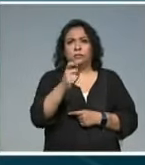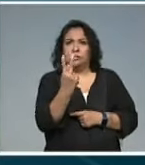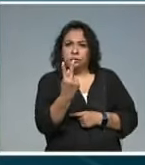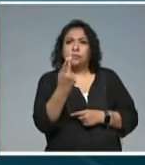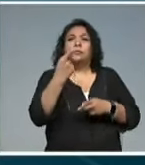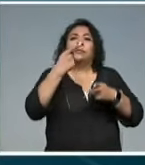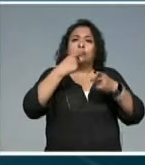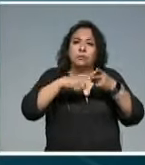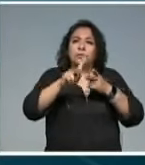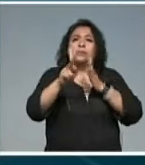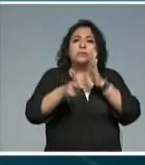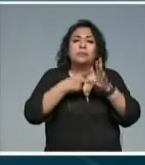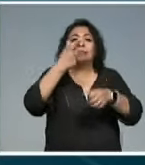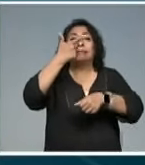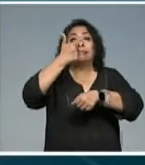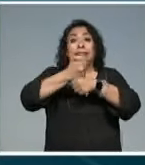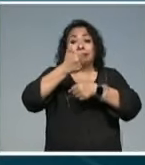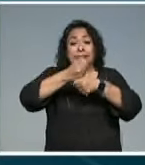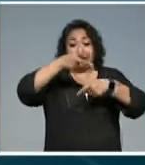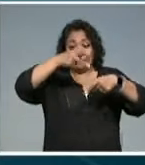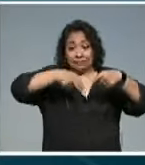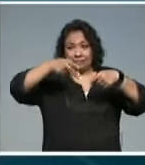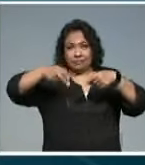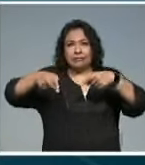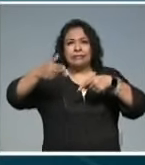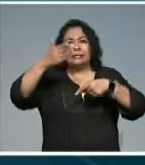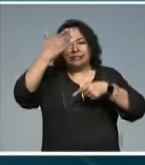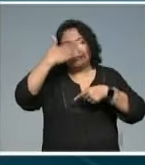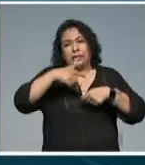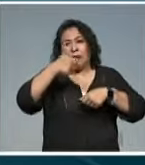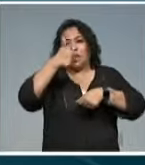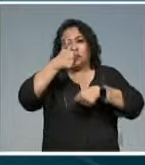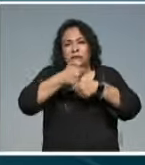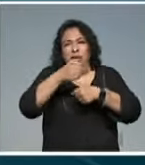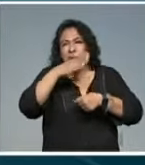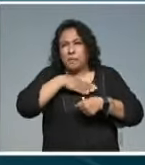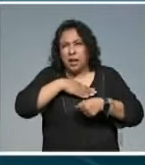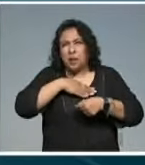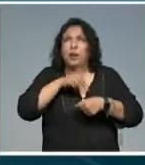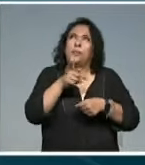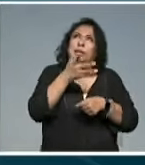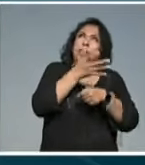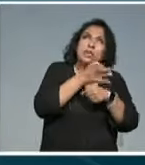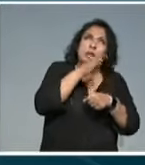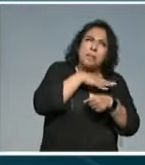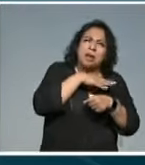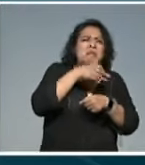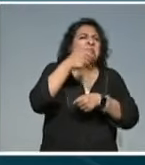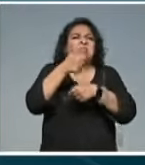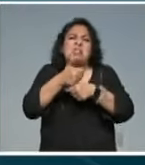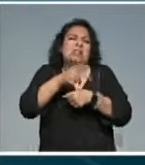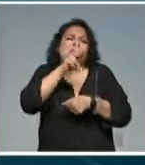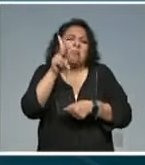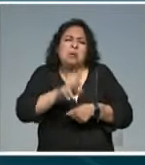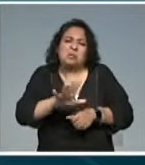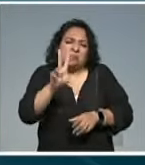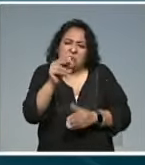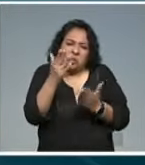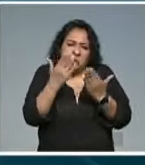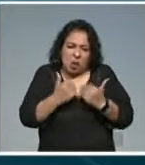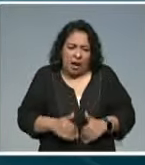al inicio de la sexta temporada. Ya saben que no hay sexta mala. Bueno, si no hay quinta mala, pues no hay sexta peor. Así